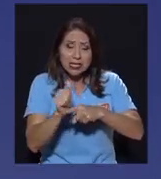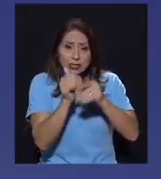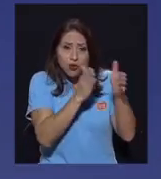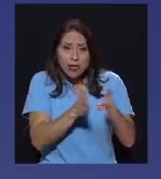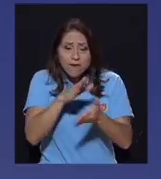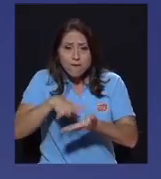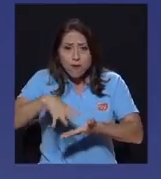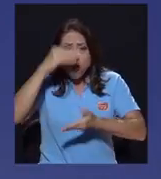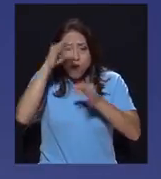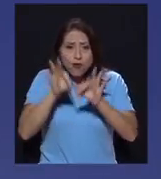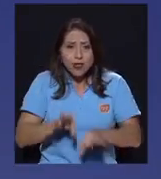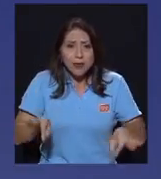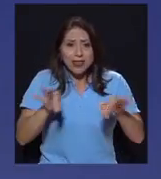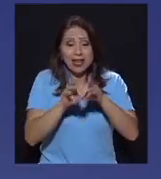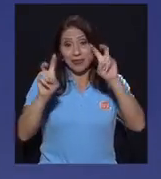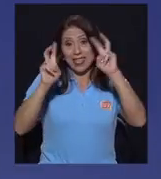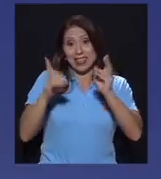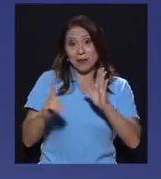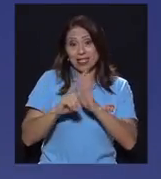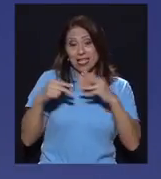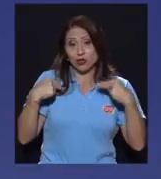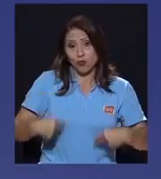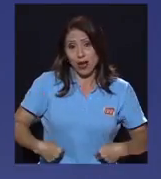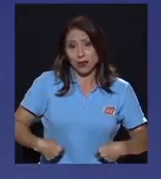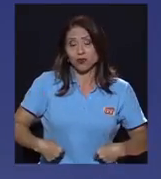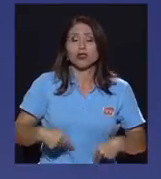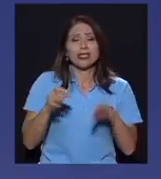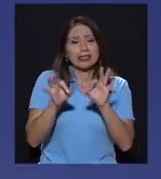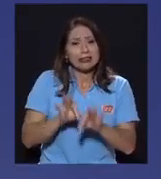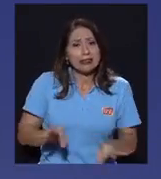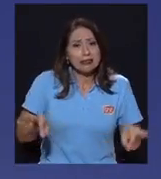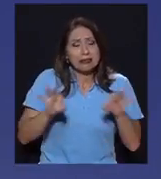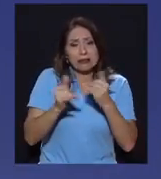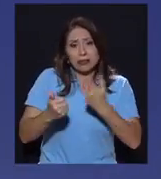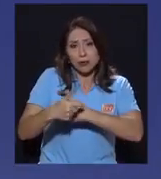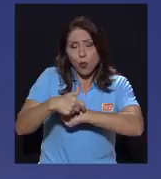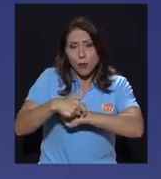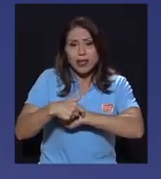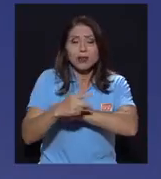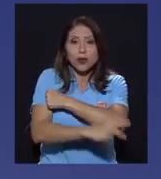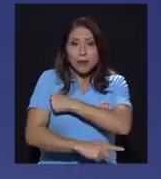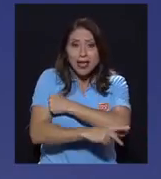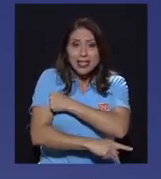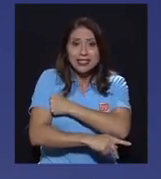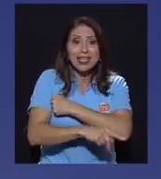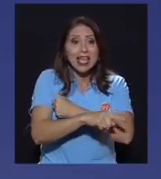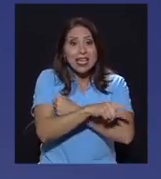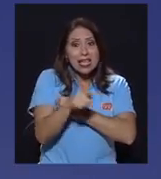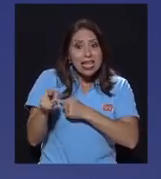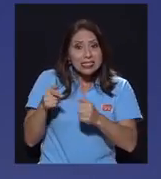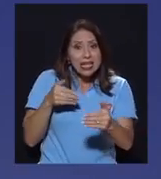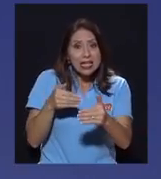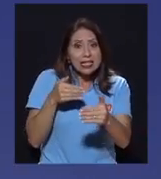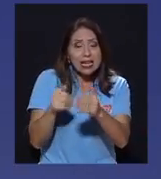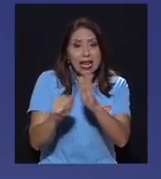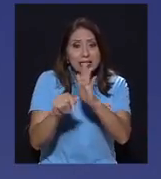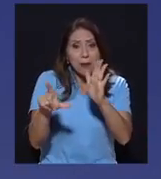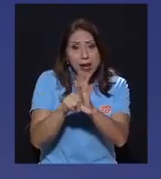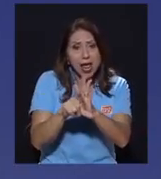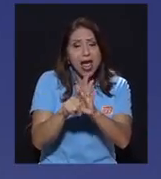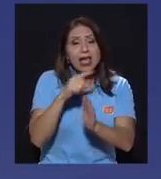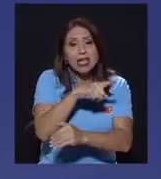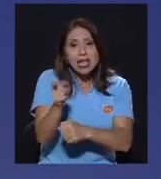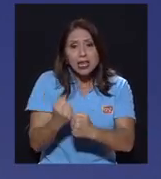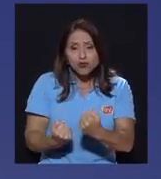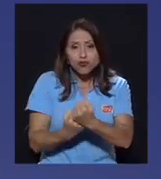temas de derechos humanos yo le decía a colegas que es fundamental en este momento país que vivimos que se acerquen a la asamblea y que obviamente le den un respaldo